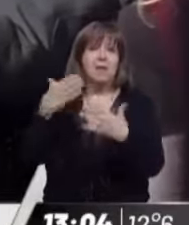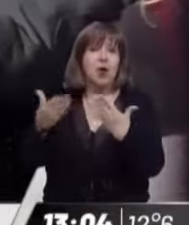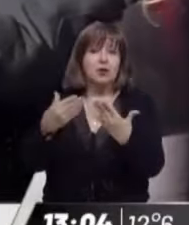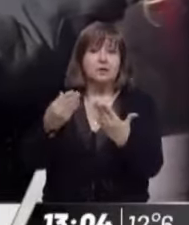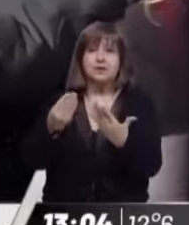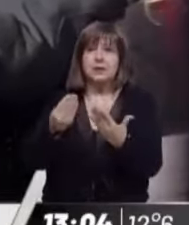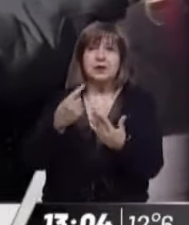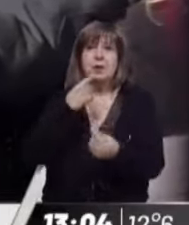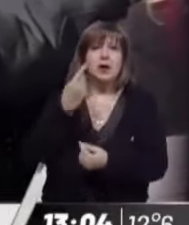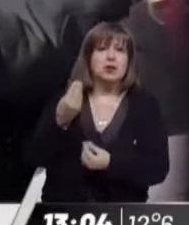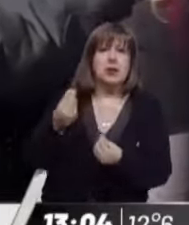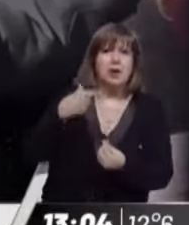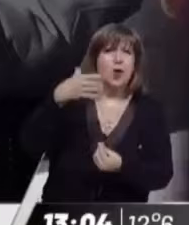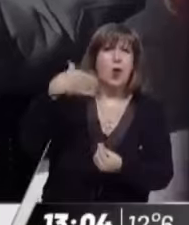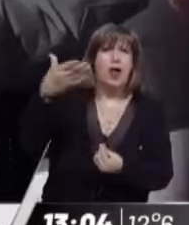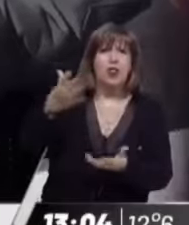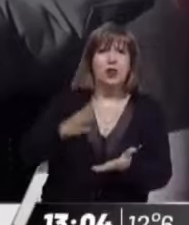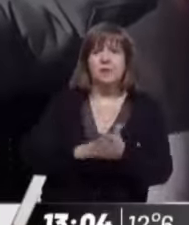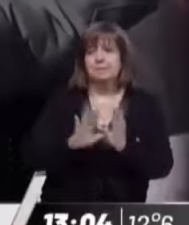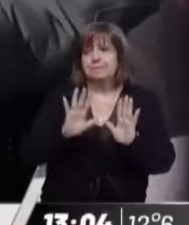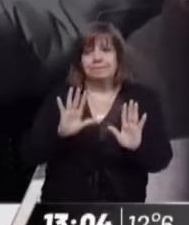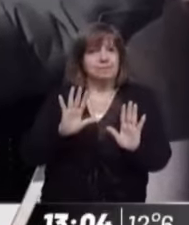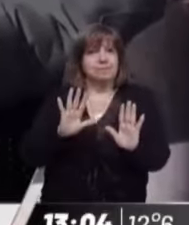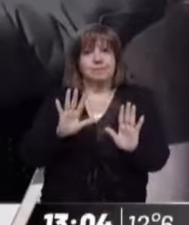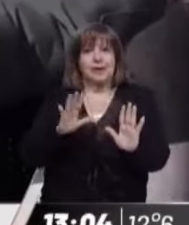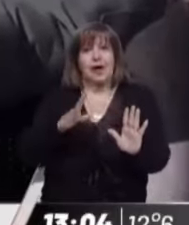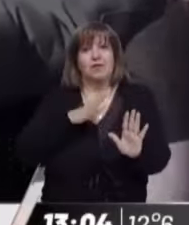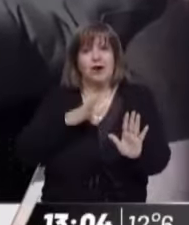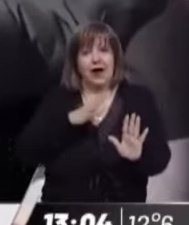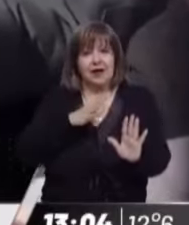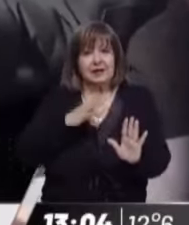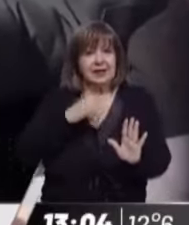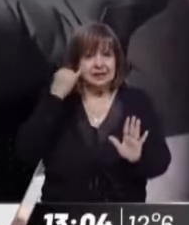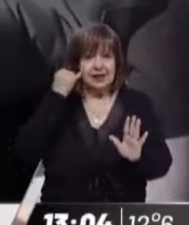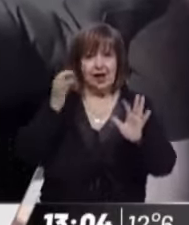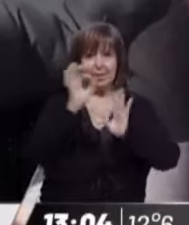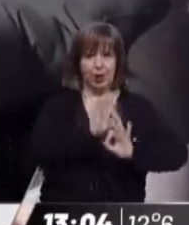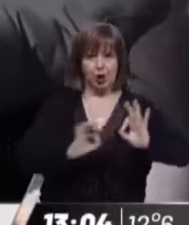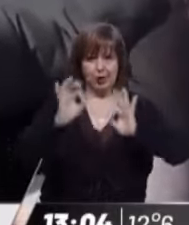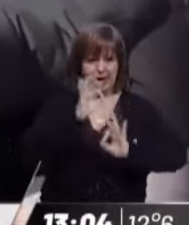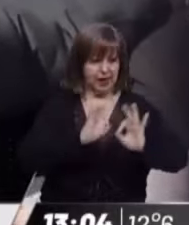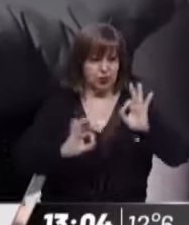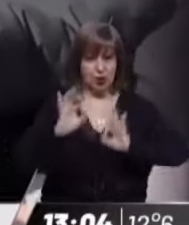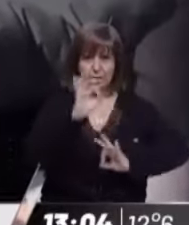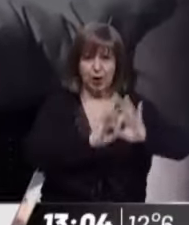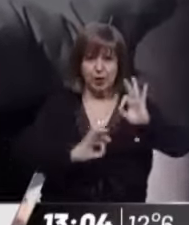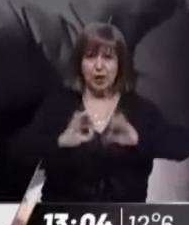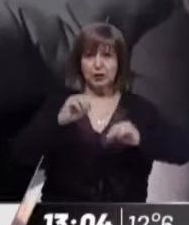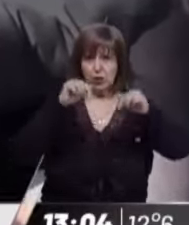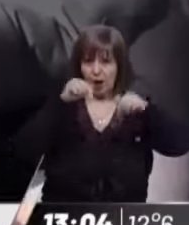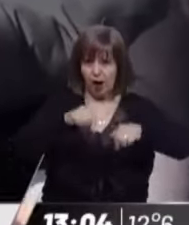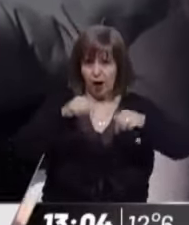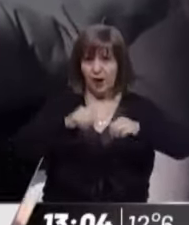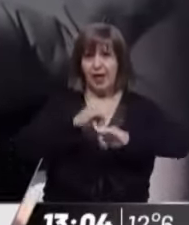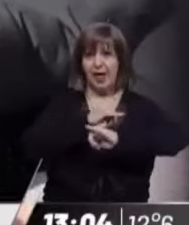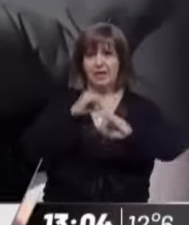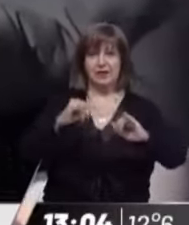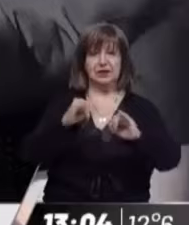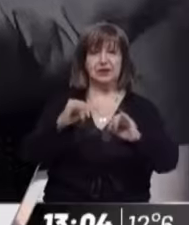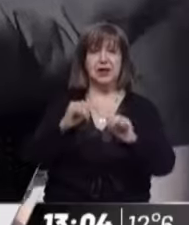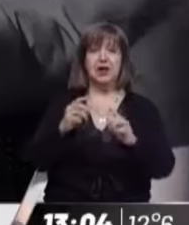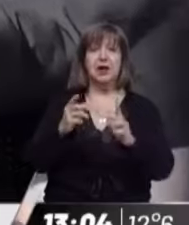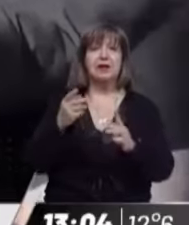quiero poner plazos porque tan específicos, pero ya estamos trabajando en el tema, no estamos anunciándolo, sino la